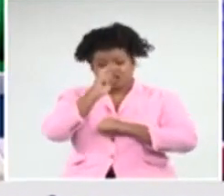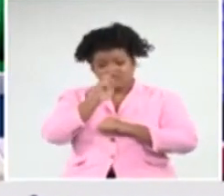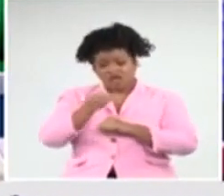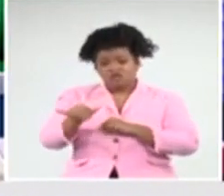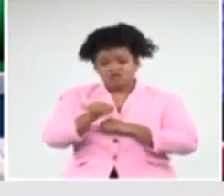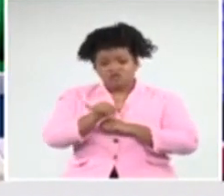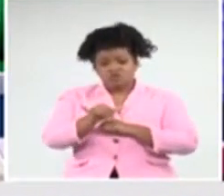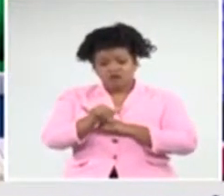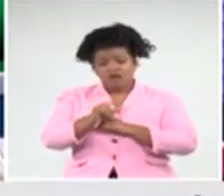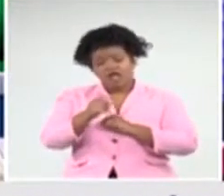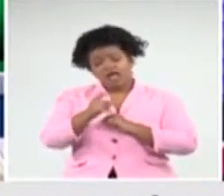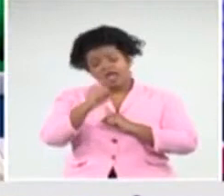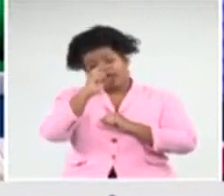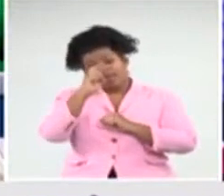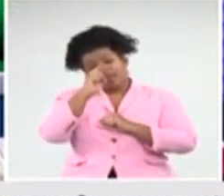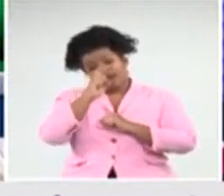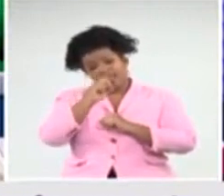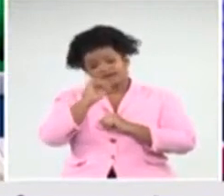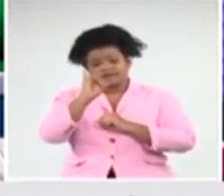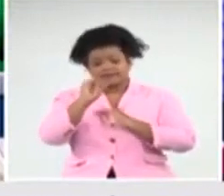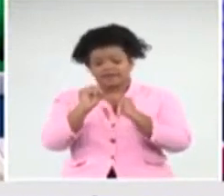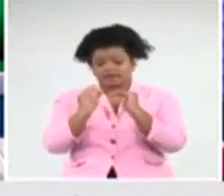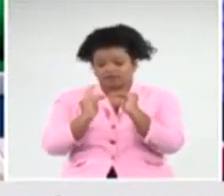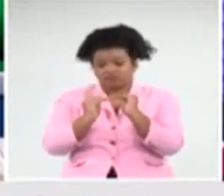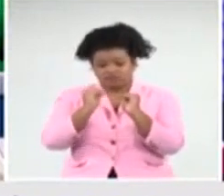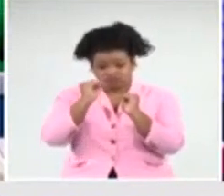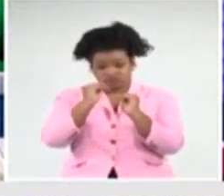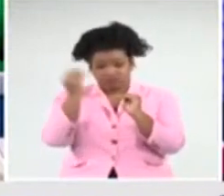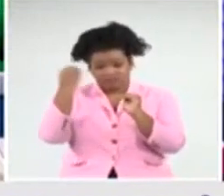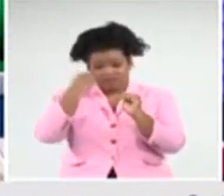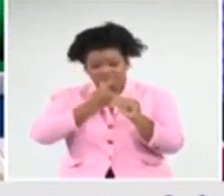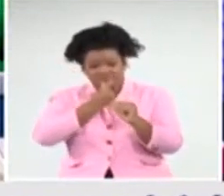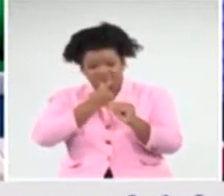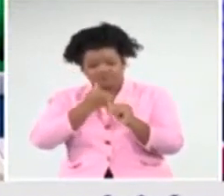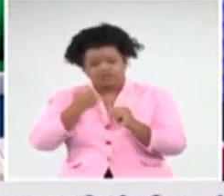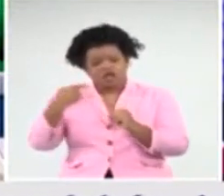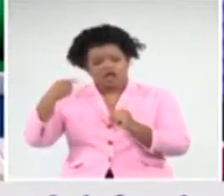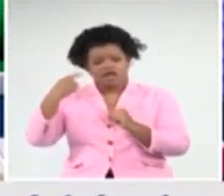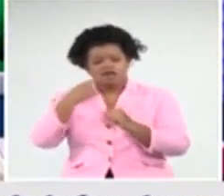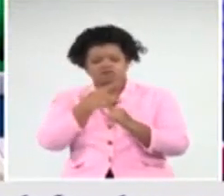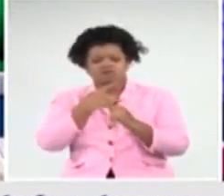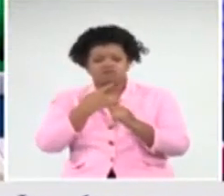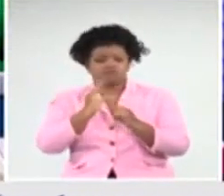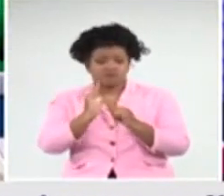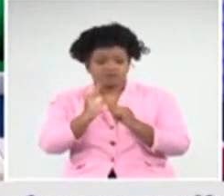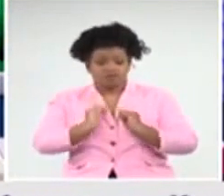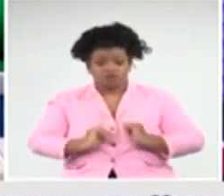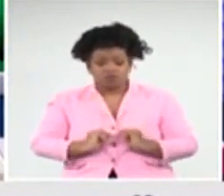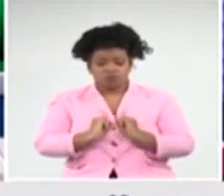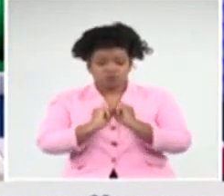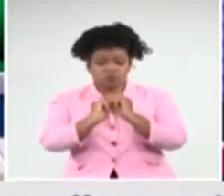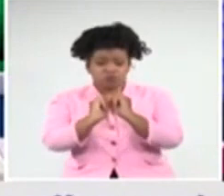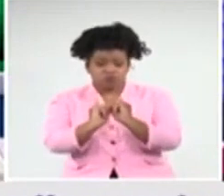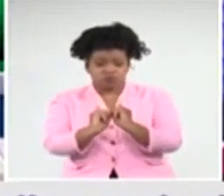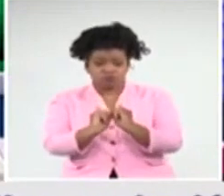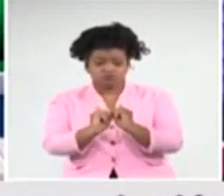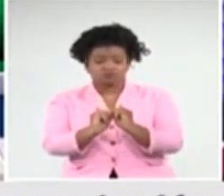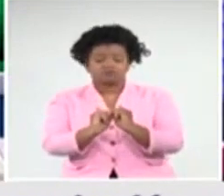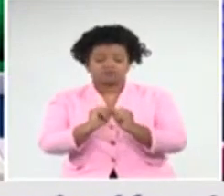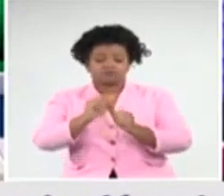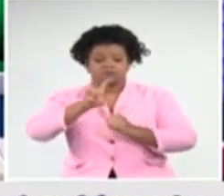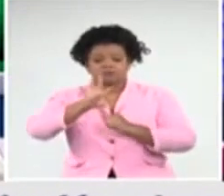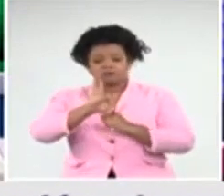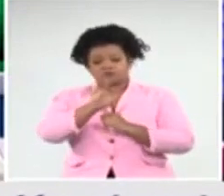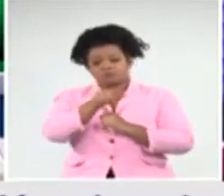mayores de 70 años y más, fallecen ayer en el informe de hoy 38 personas,